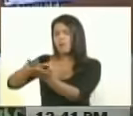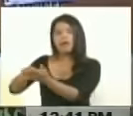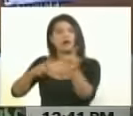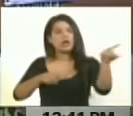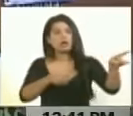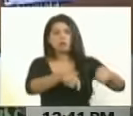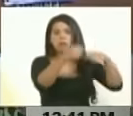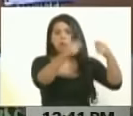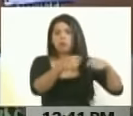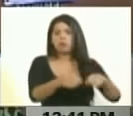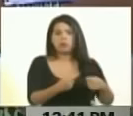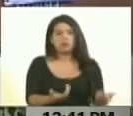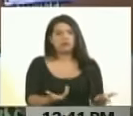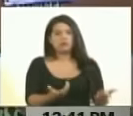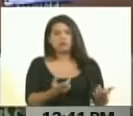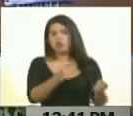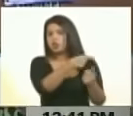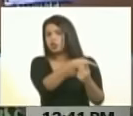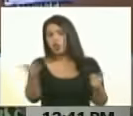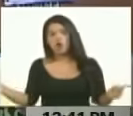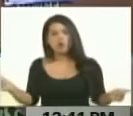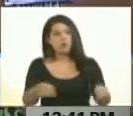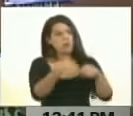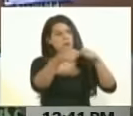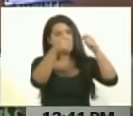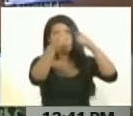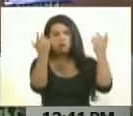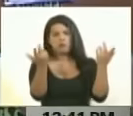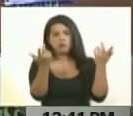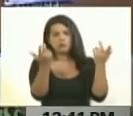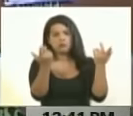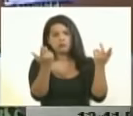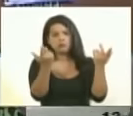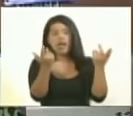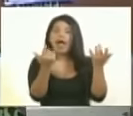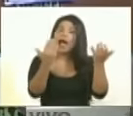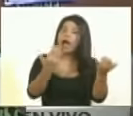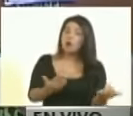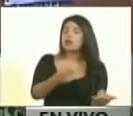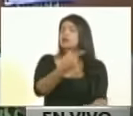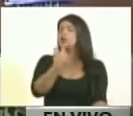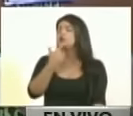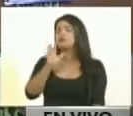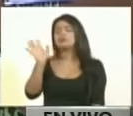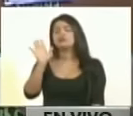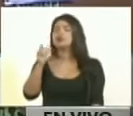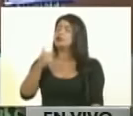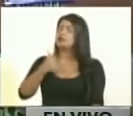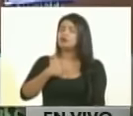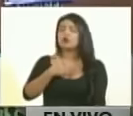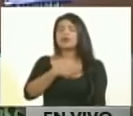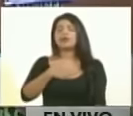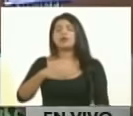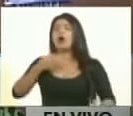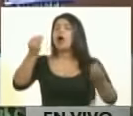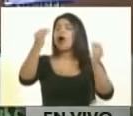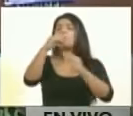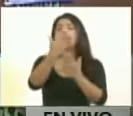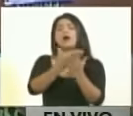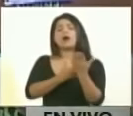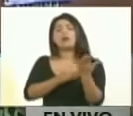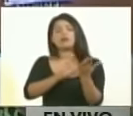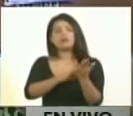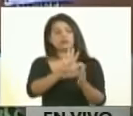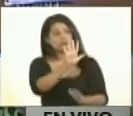se han vulnerado todo, y ahora pretenden invocar un tratado del cual Venezuela ni siquiera es